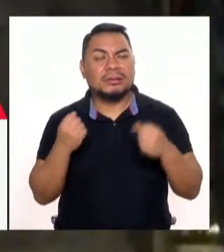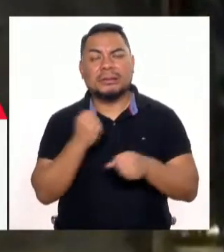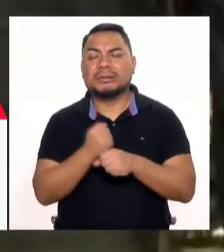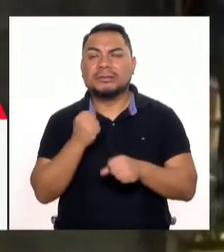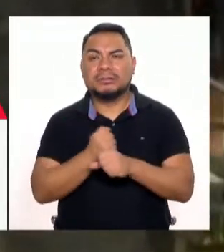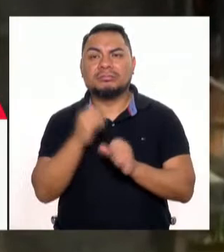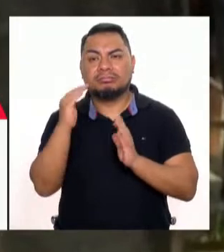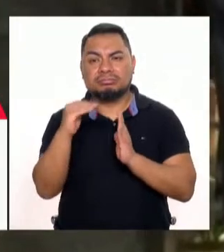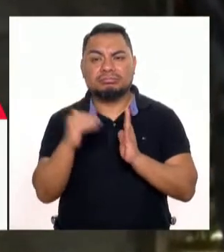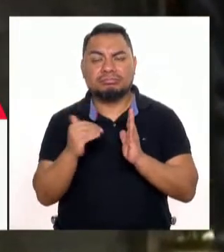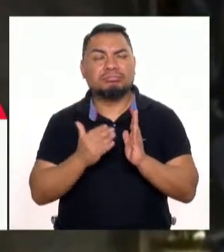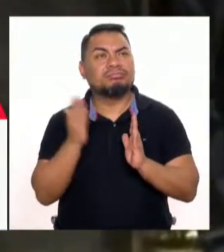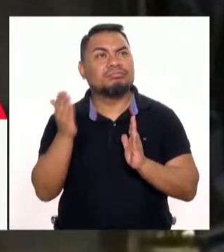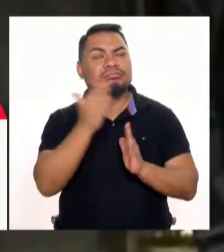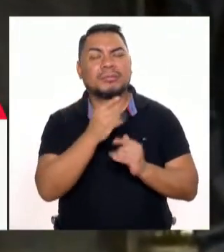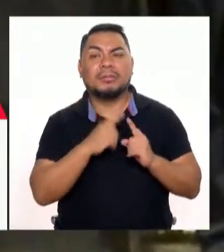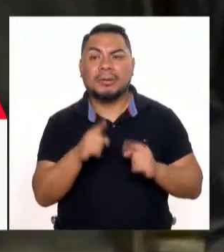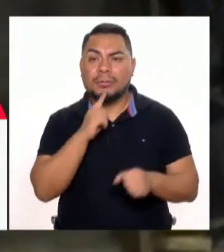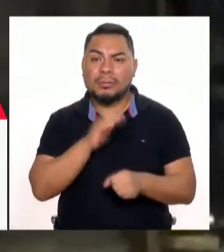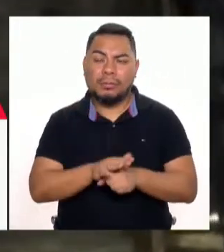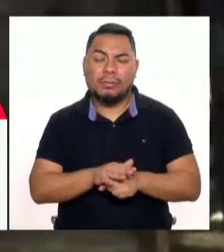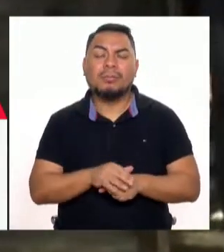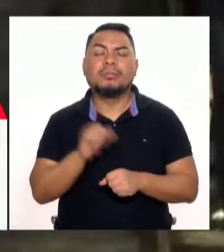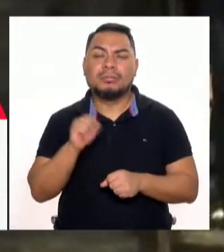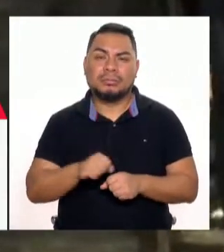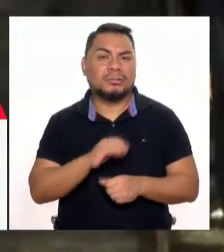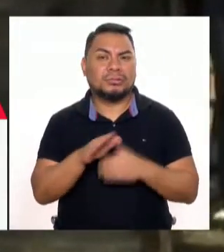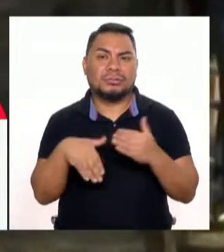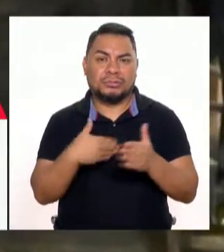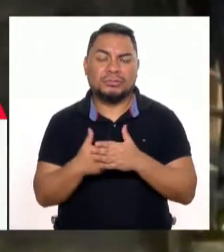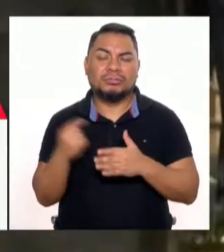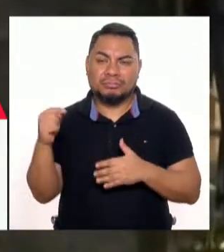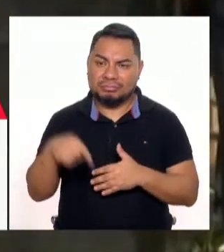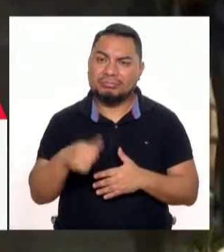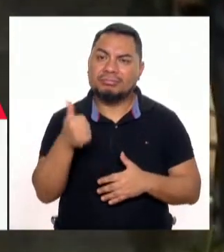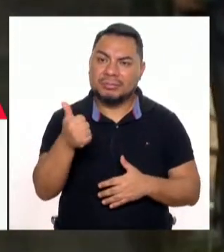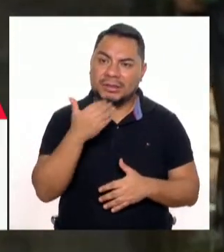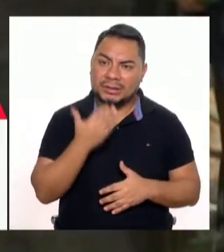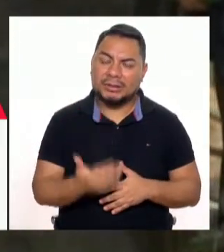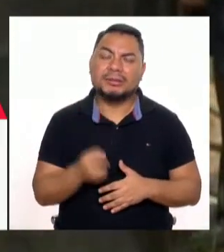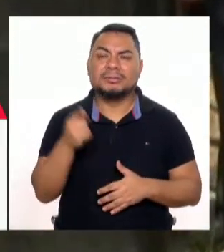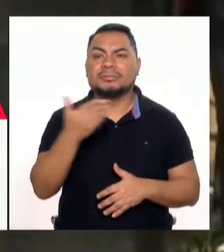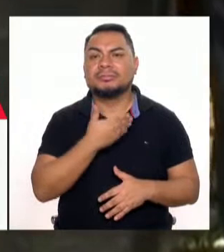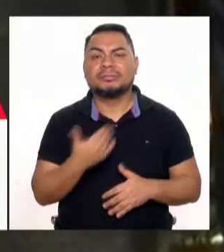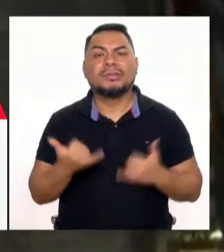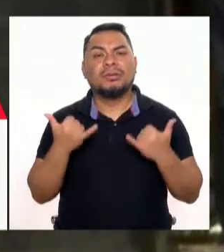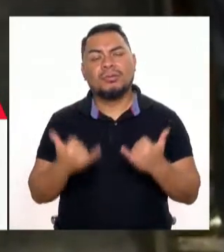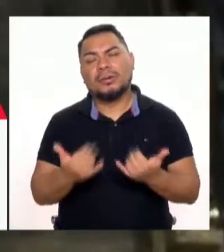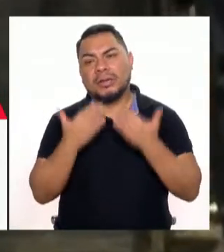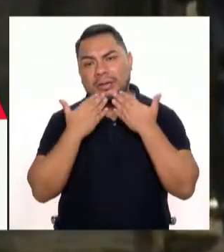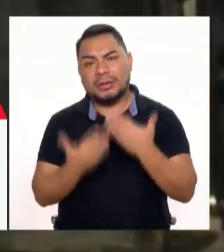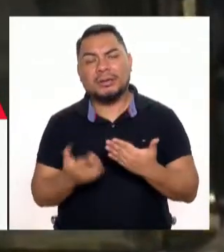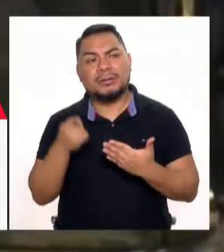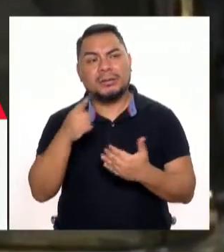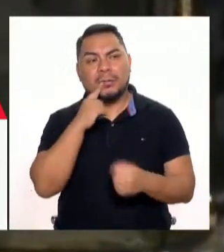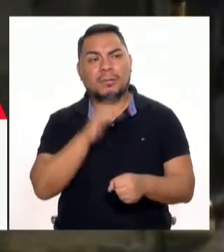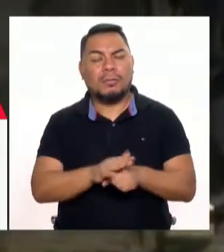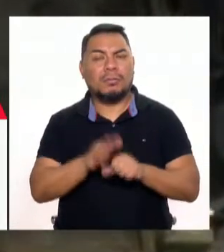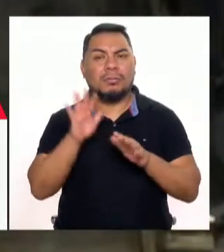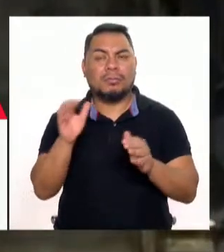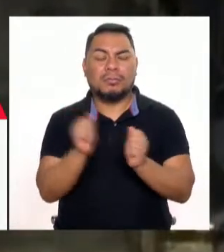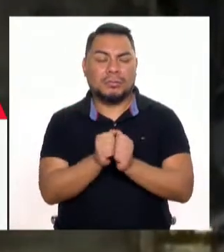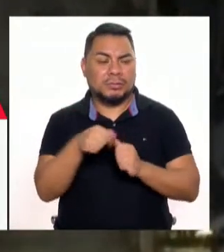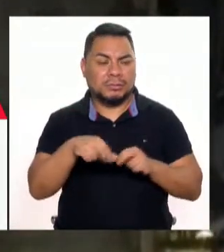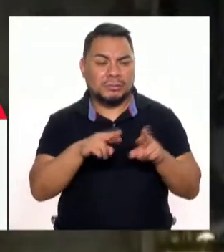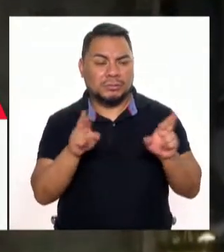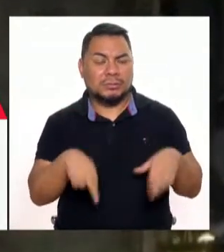agenda pero el compromiso está encima de todo eso y yo por eso presidenta hoy le agradezco ese compromiso por